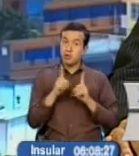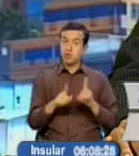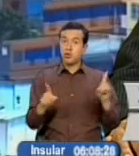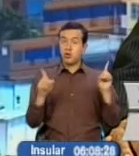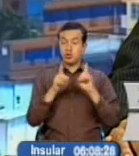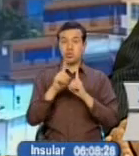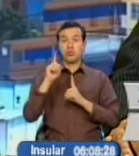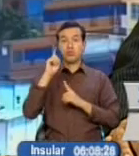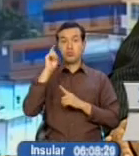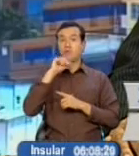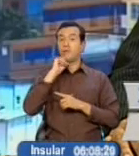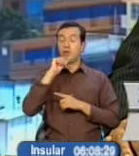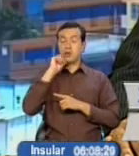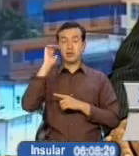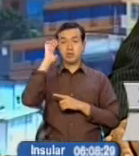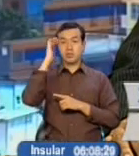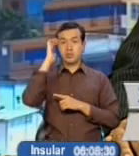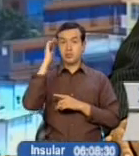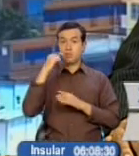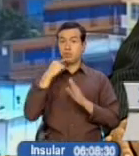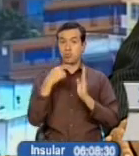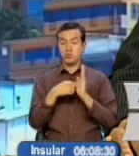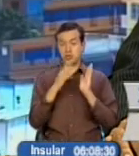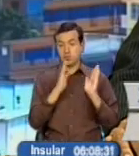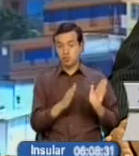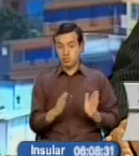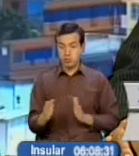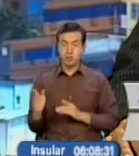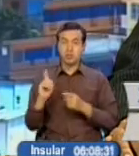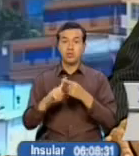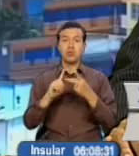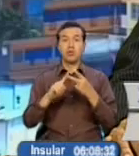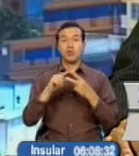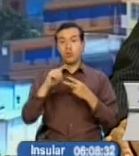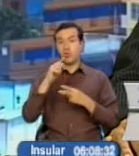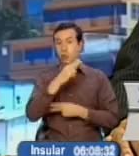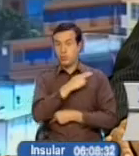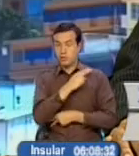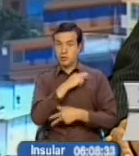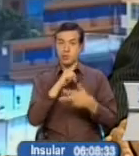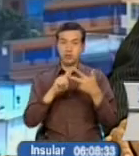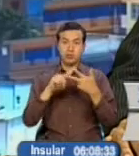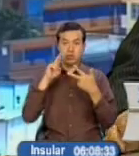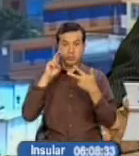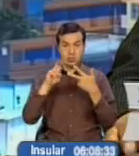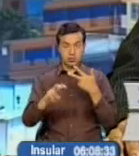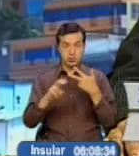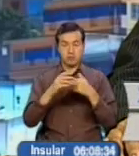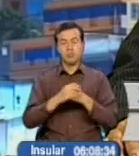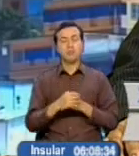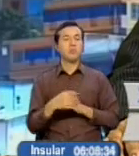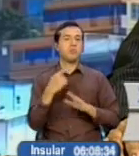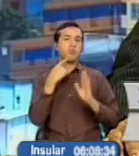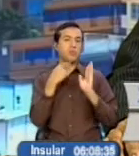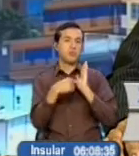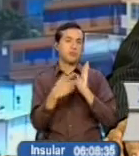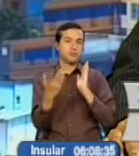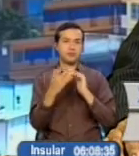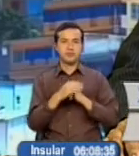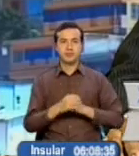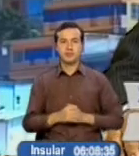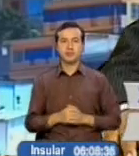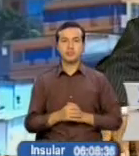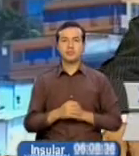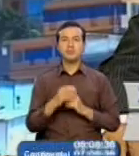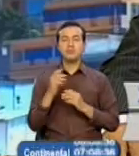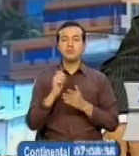muy preocupantes en el ámbito organizativo, académico y de investigación. Así, por ejemplo, nos encontramos con